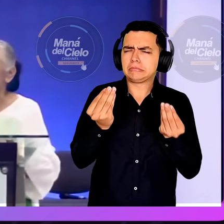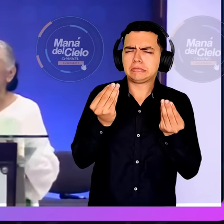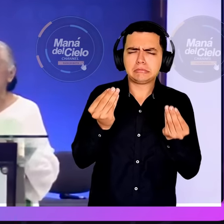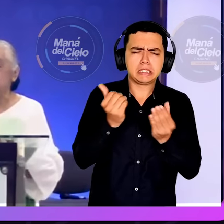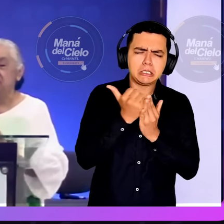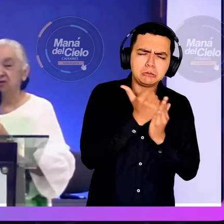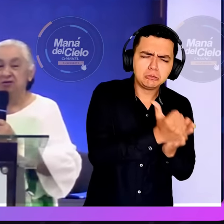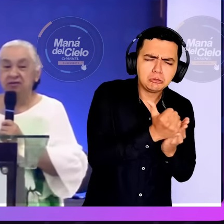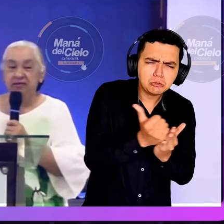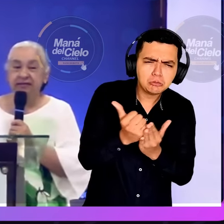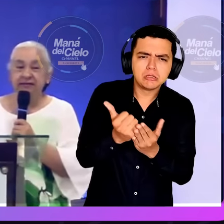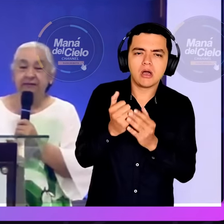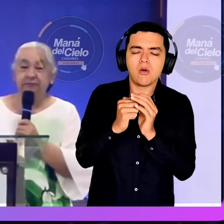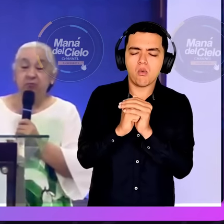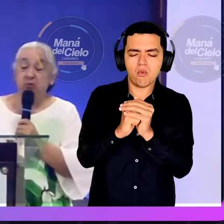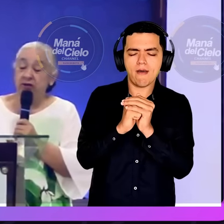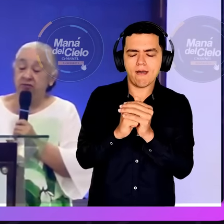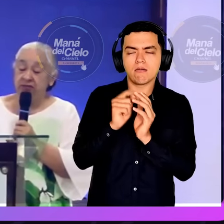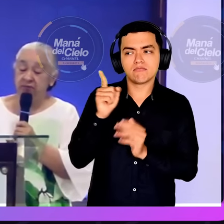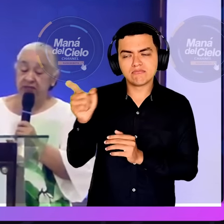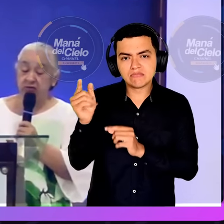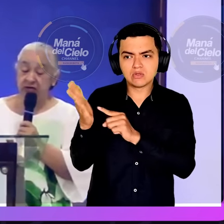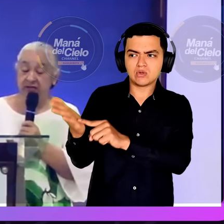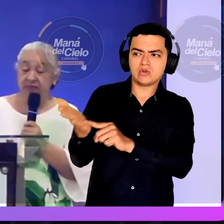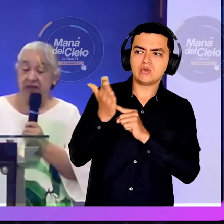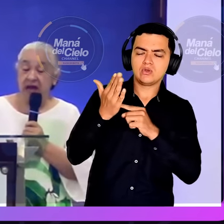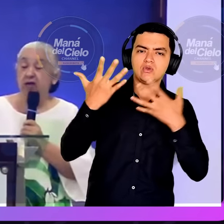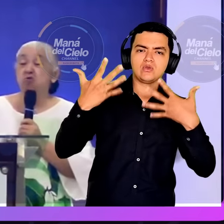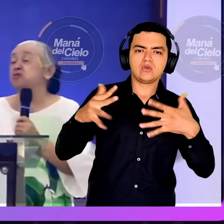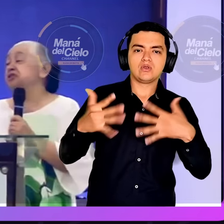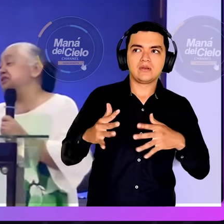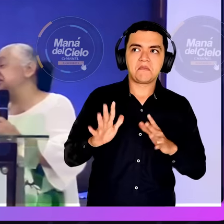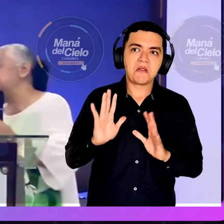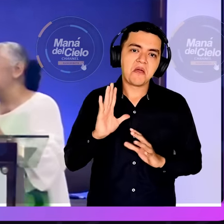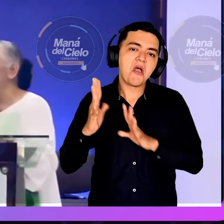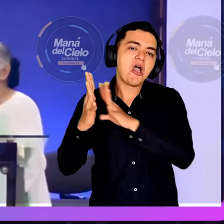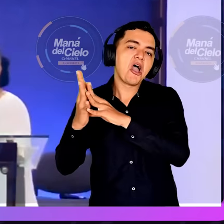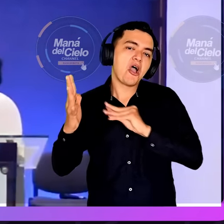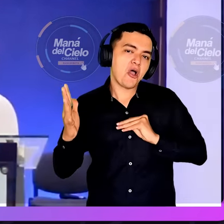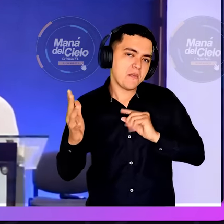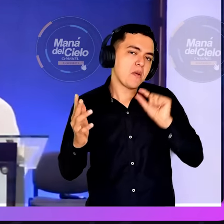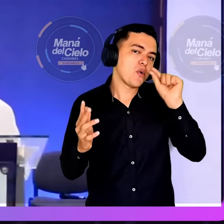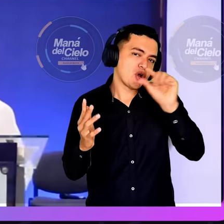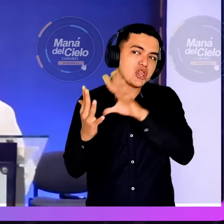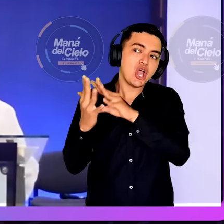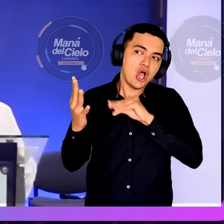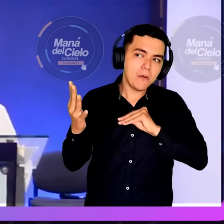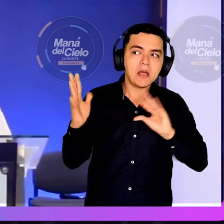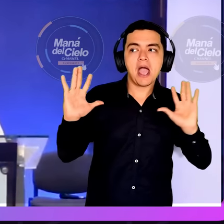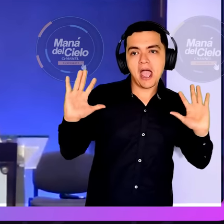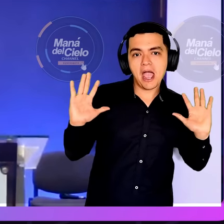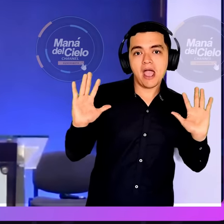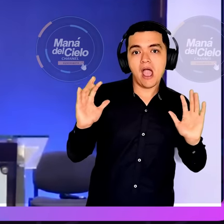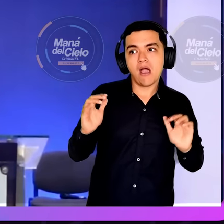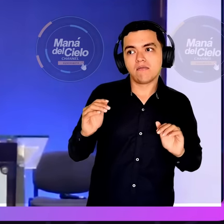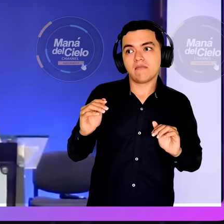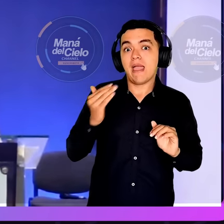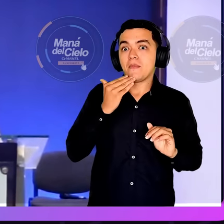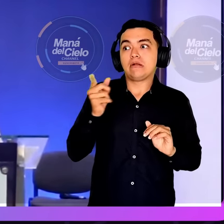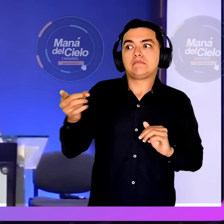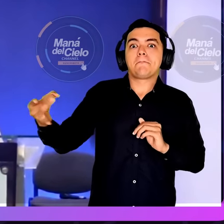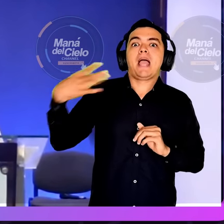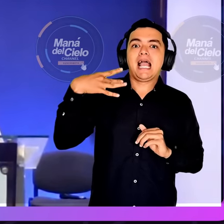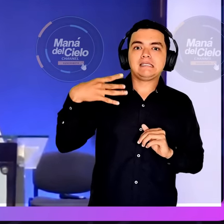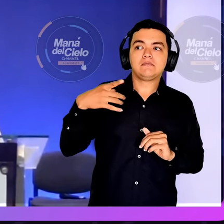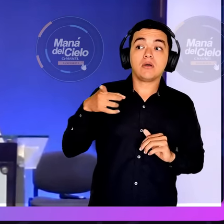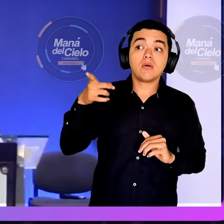en ese tiempo. Y bueno, y pienso que algún poquitiquitico, todavía falta mucho, ha caído sobre